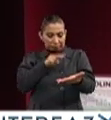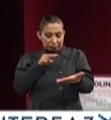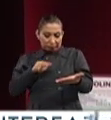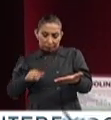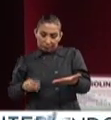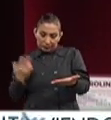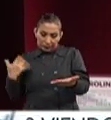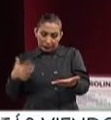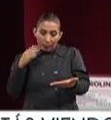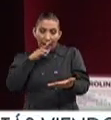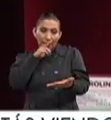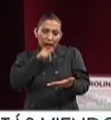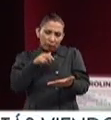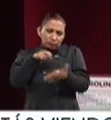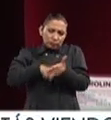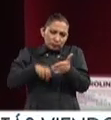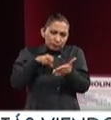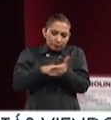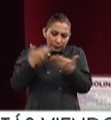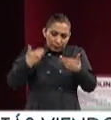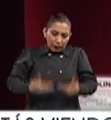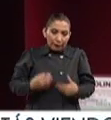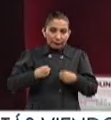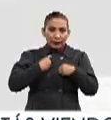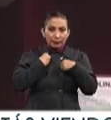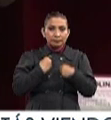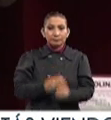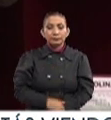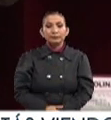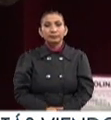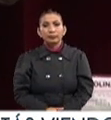ciudadanos para mejorar nuestro nivel de vida.